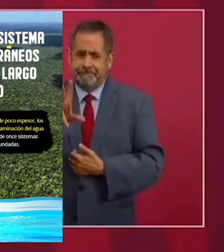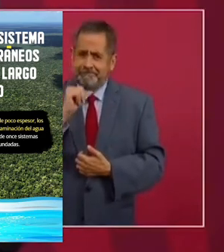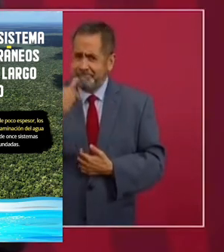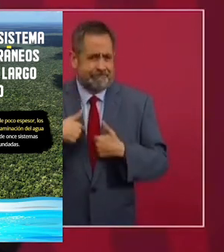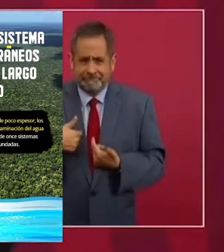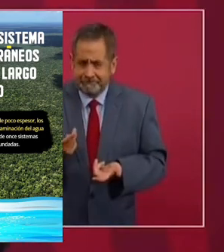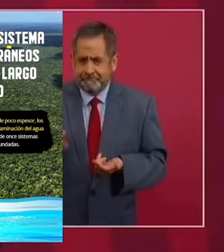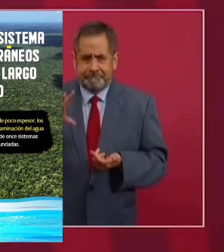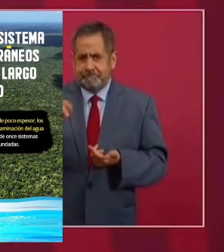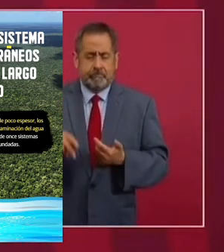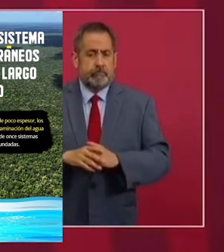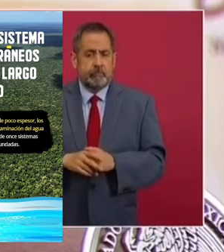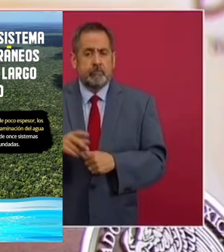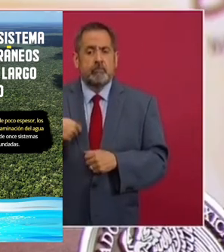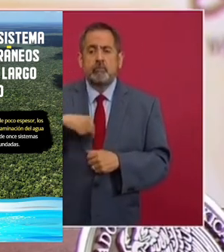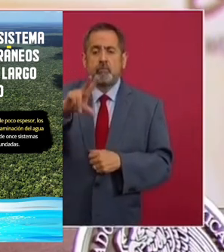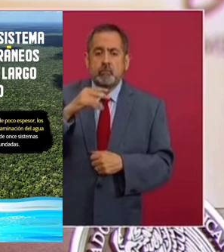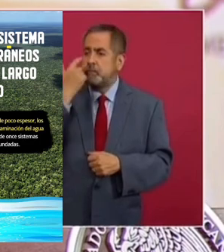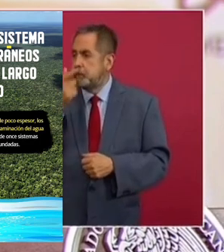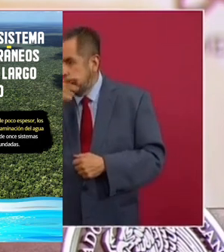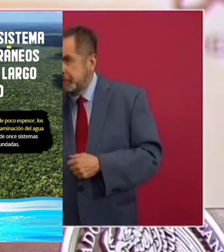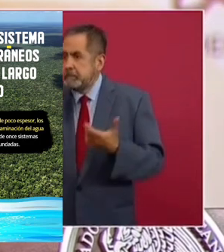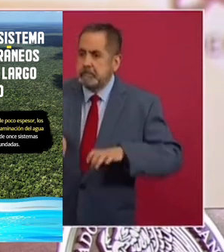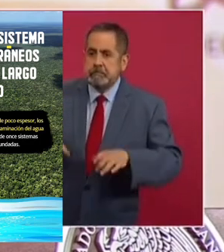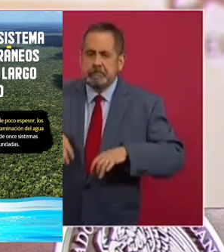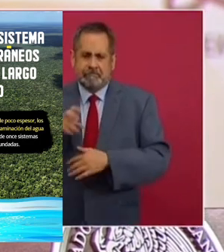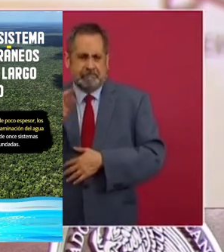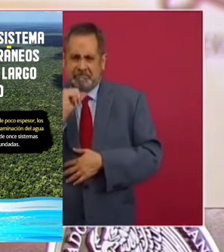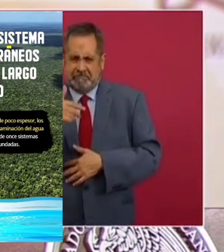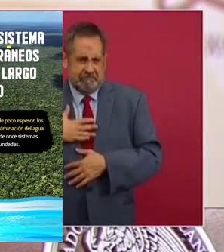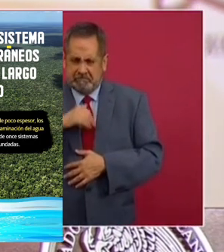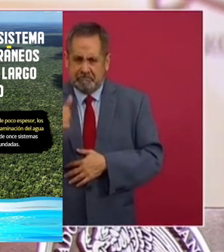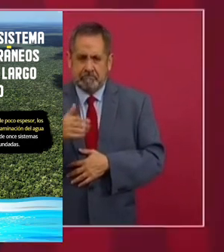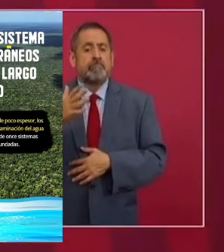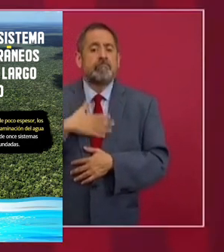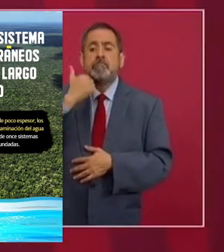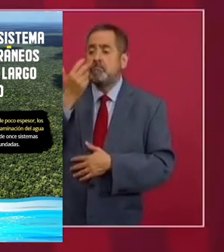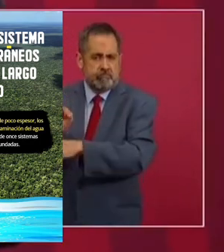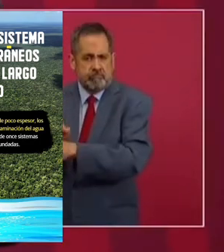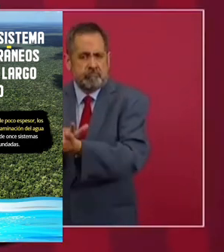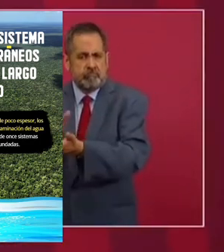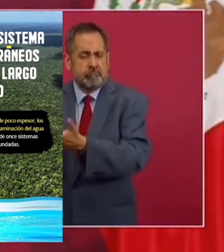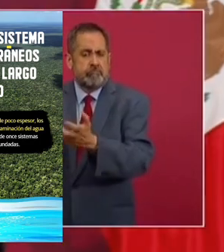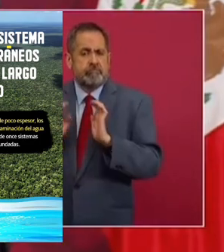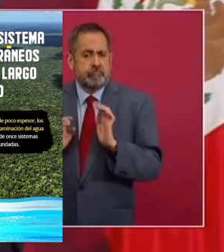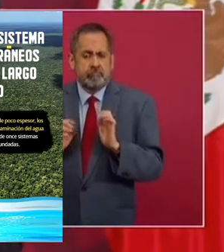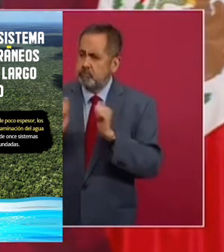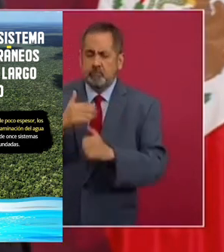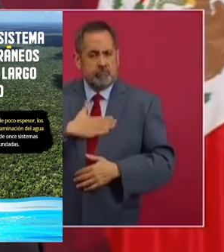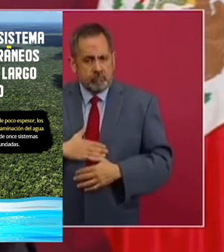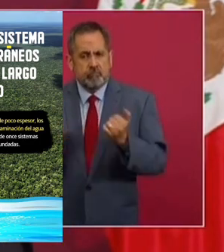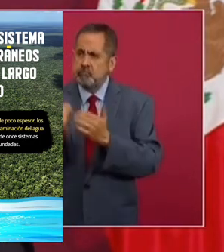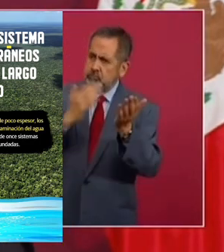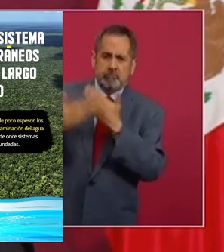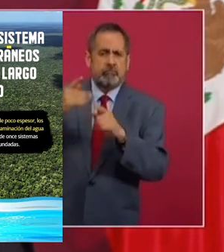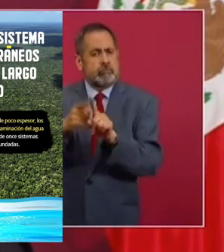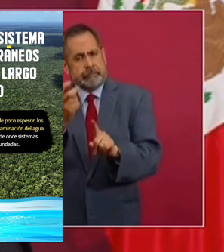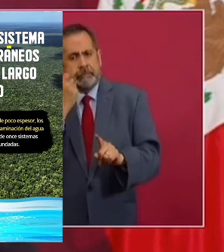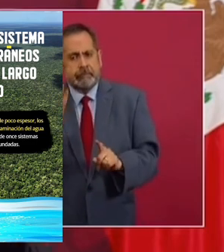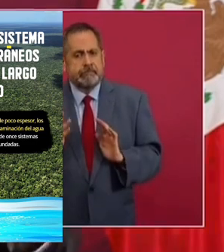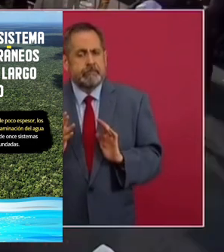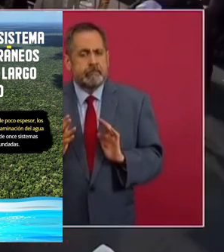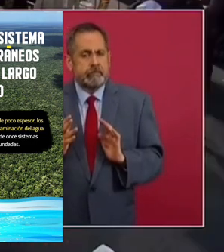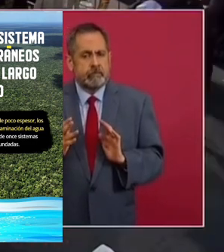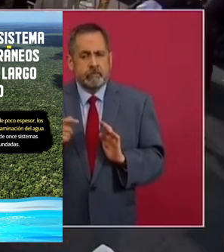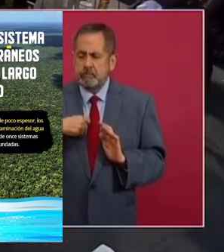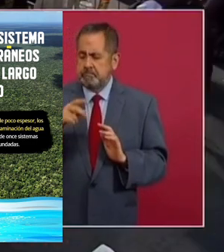nosotros no buscamos el lucro, como nosotros lo que queremos es ayudar al pueblo y queremos que haya justicia y que haya desarrollo, no